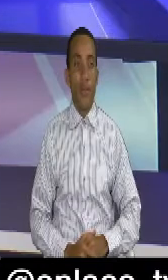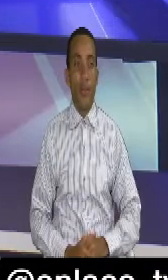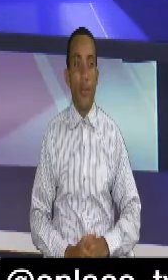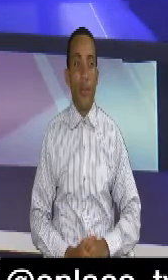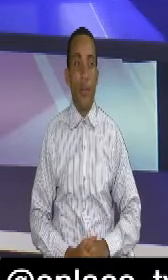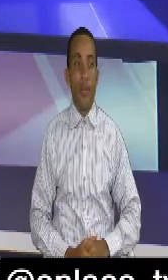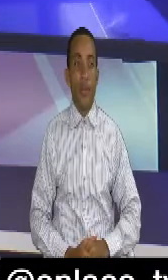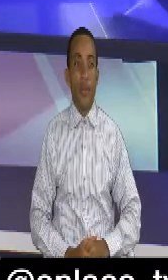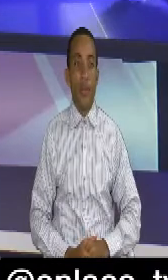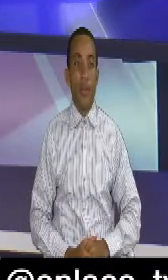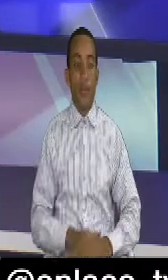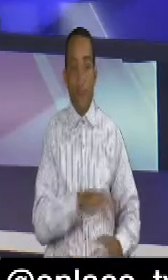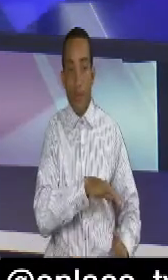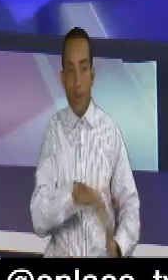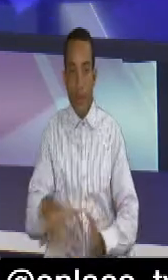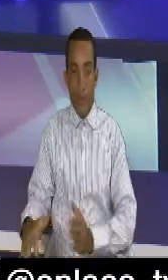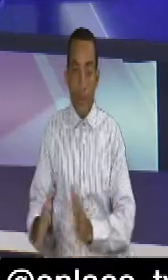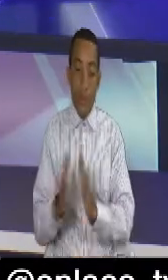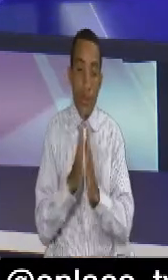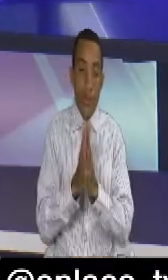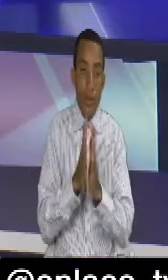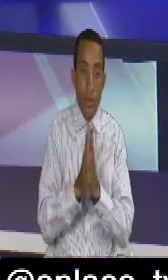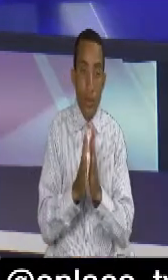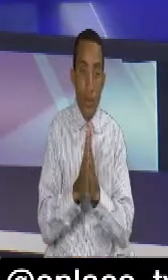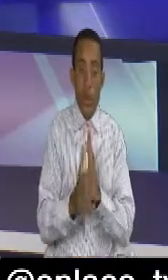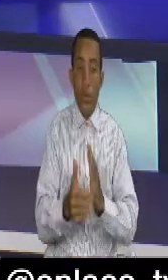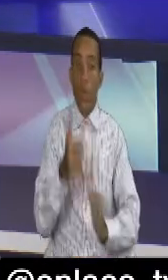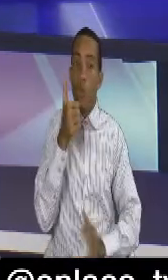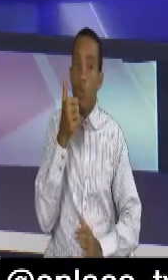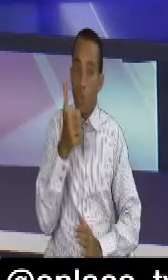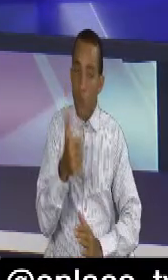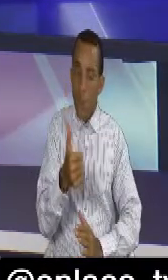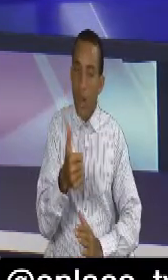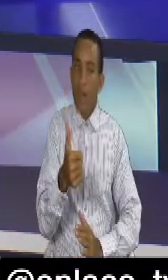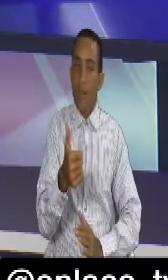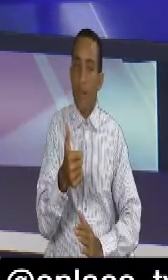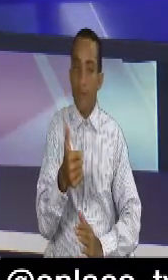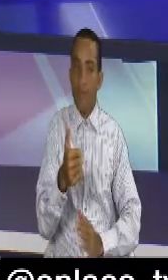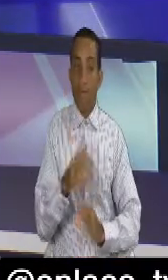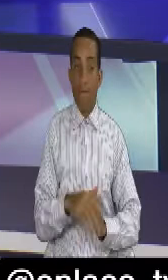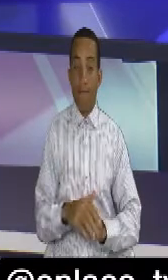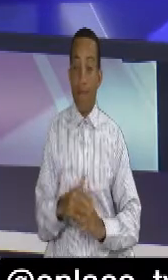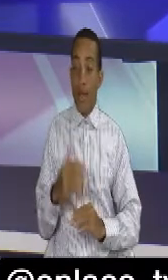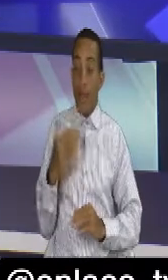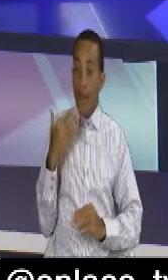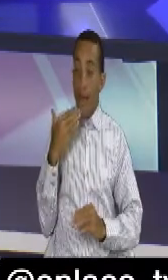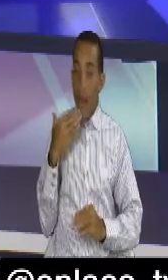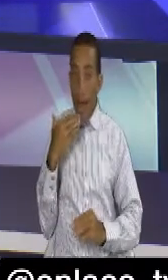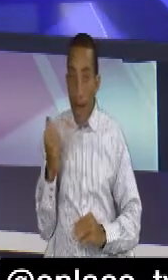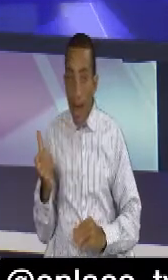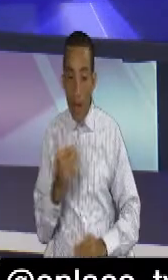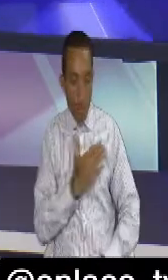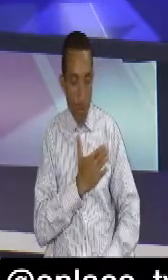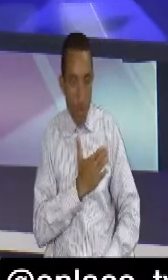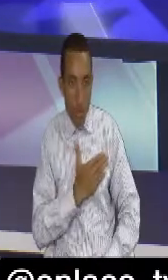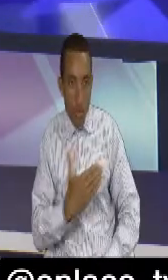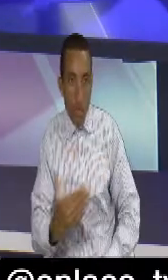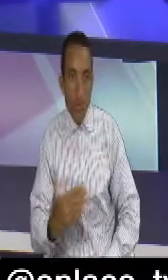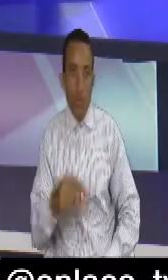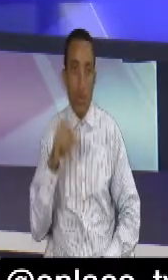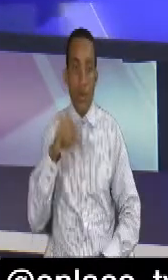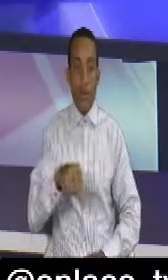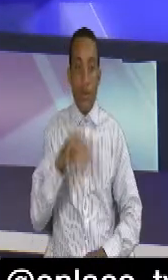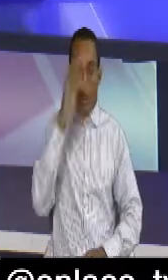En la sección Buenas Noticias les tenemos el ejemplo de solidaridad que brindan las damas voluntarias del Hospital Regional del Magdalena